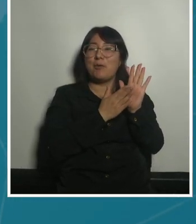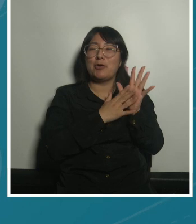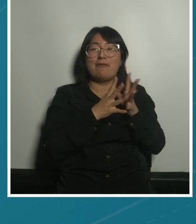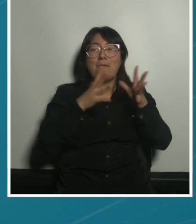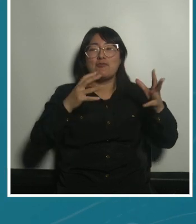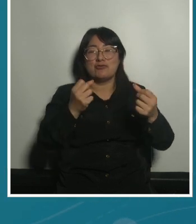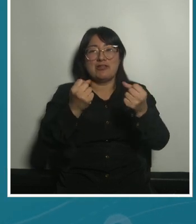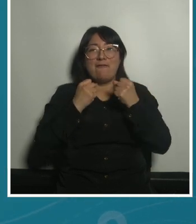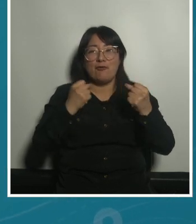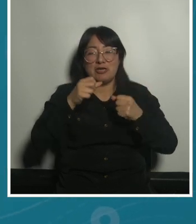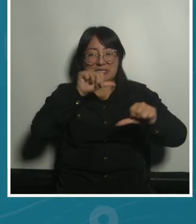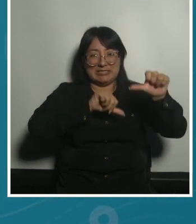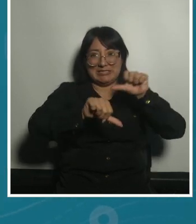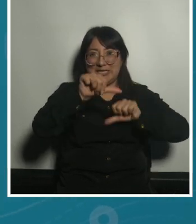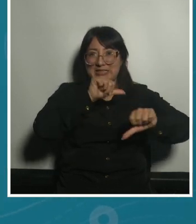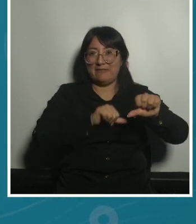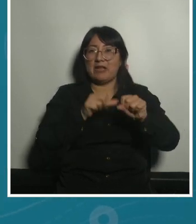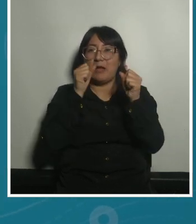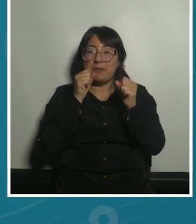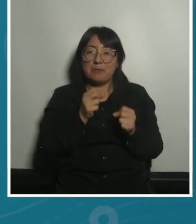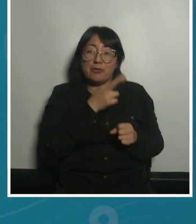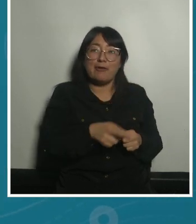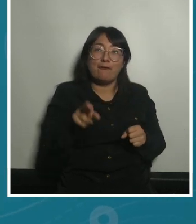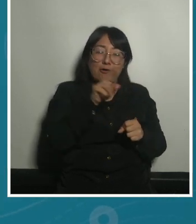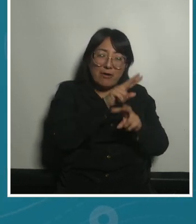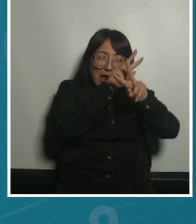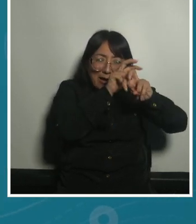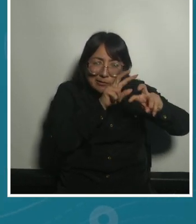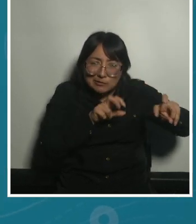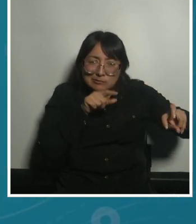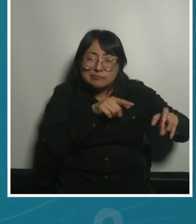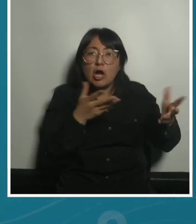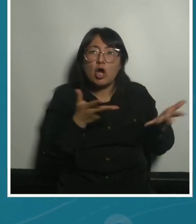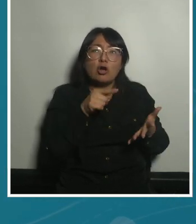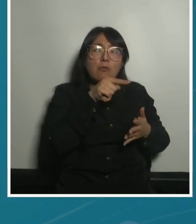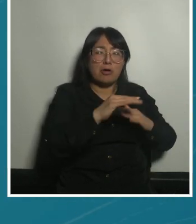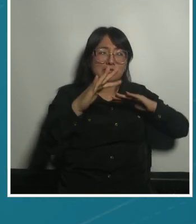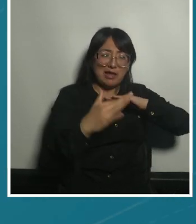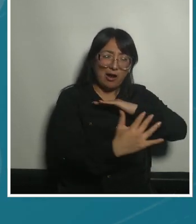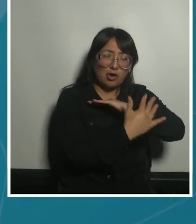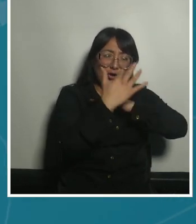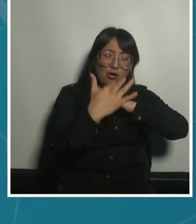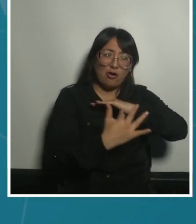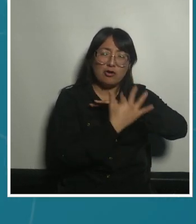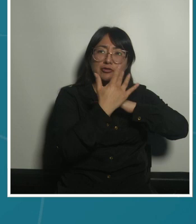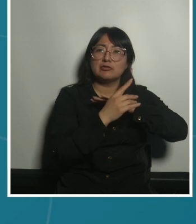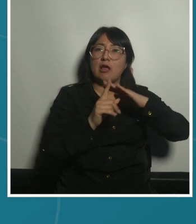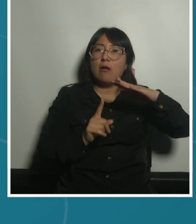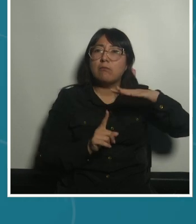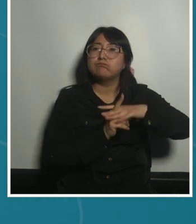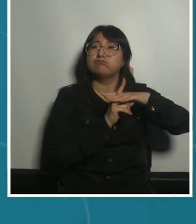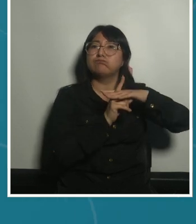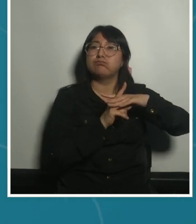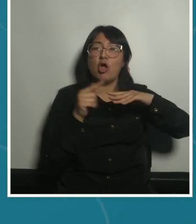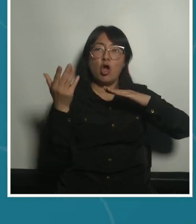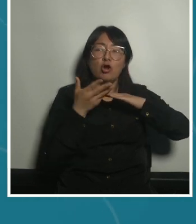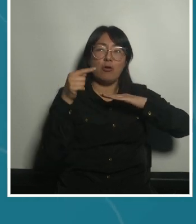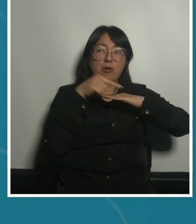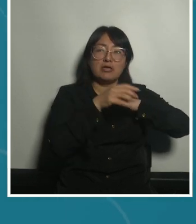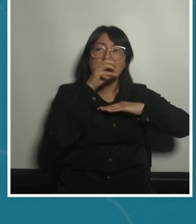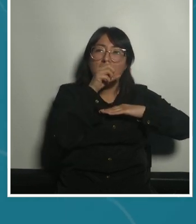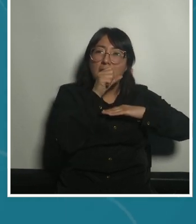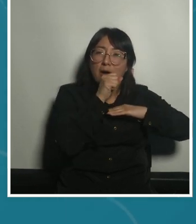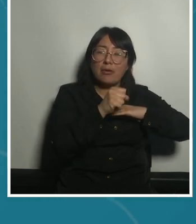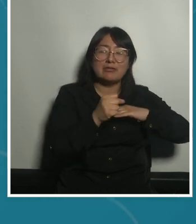fuerza científica para poder reconstruir por región el cómo esa costa se formó y el cómo esa costa puede resistir